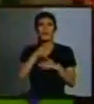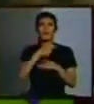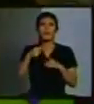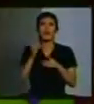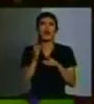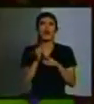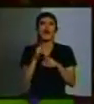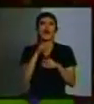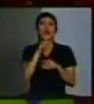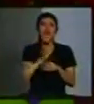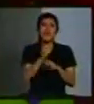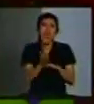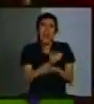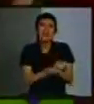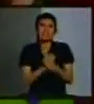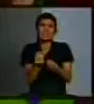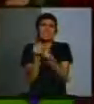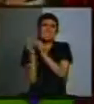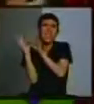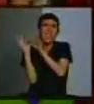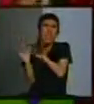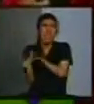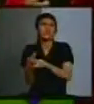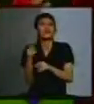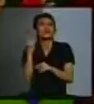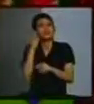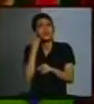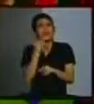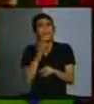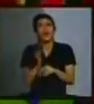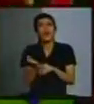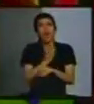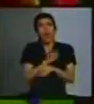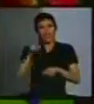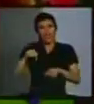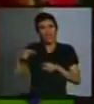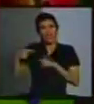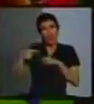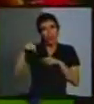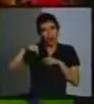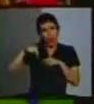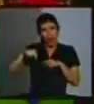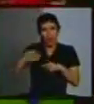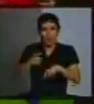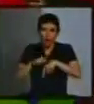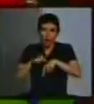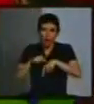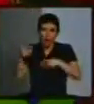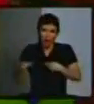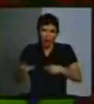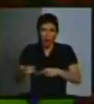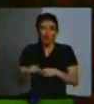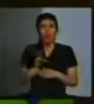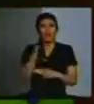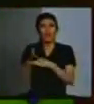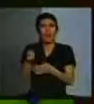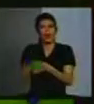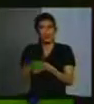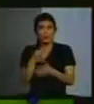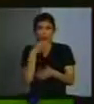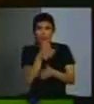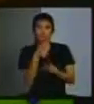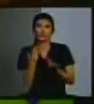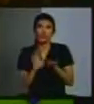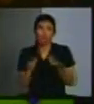viene antes de Navidad va a estar muy lleno este sector, y por eso nos dijeron que habían venido durante esta jornada a esta hora. Yo les decía, todavía queda